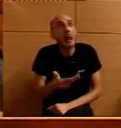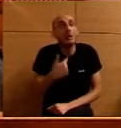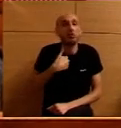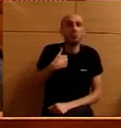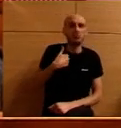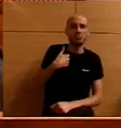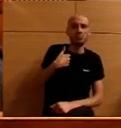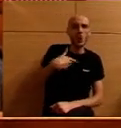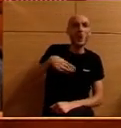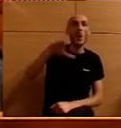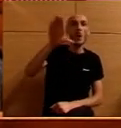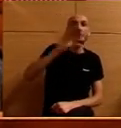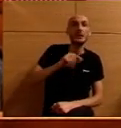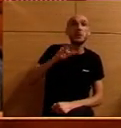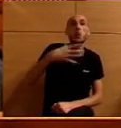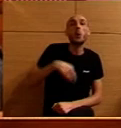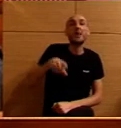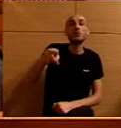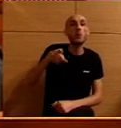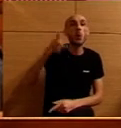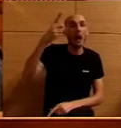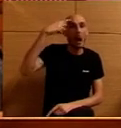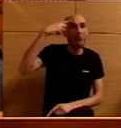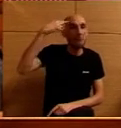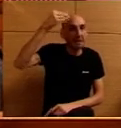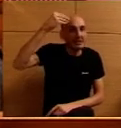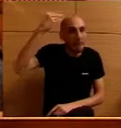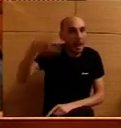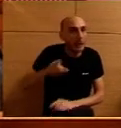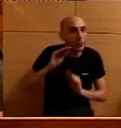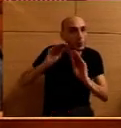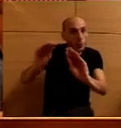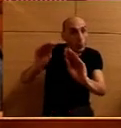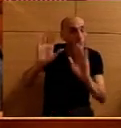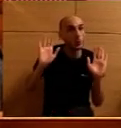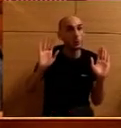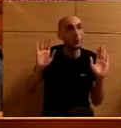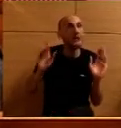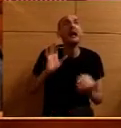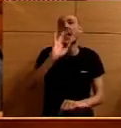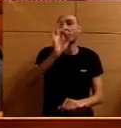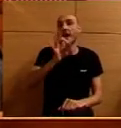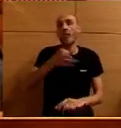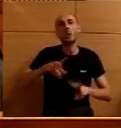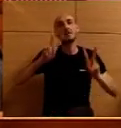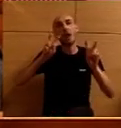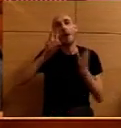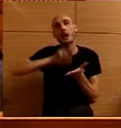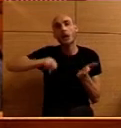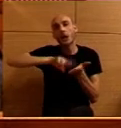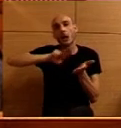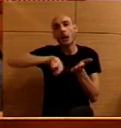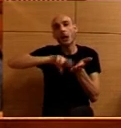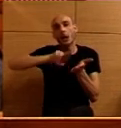mejor es que está pensando mal. Por eso he dicho lo que he dicho. ¿Entiende? Y sí que es verdad que es un tema muy manido y sí que es verdad que es muy